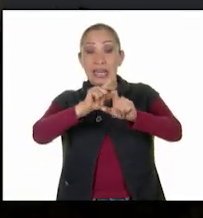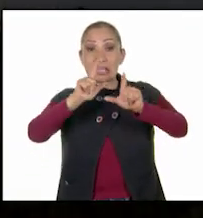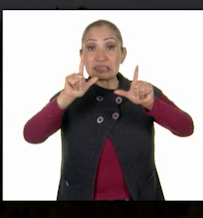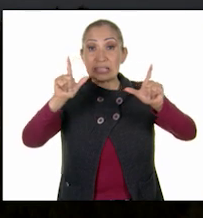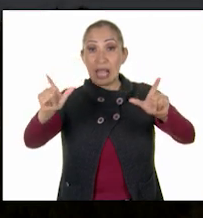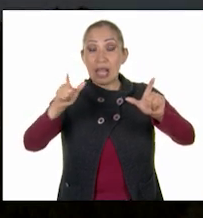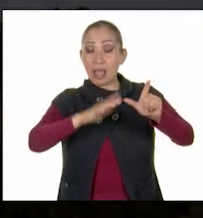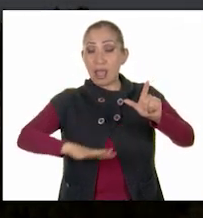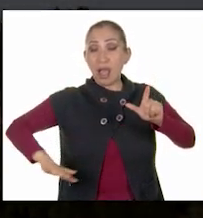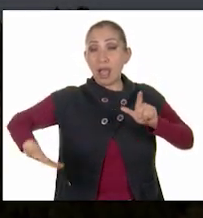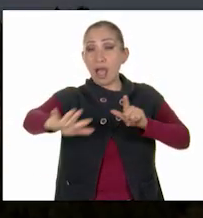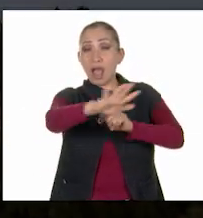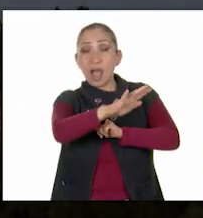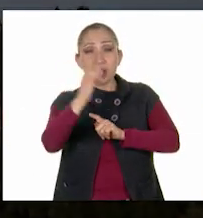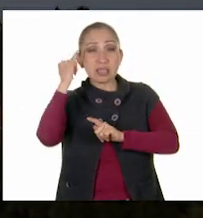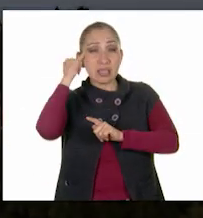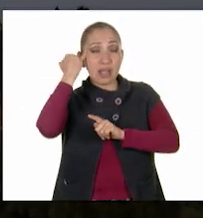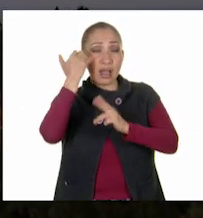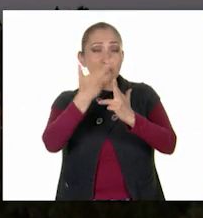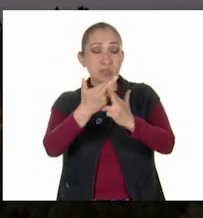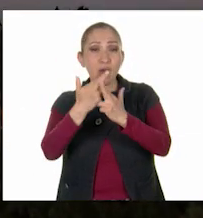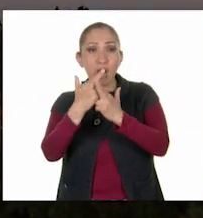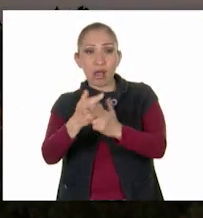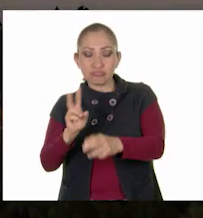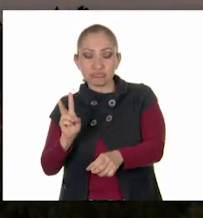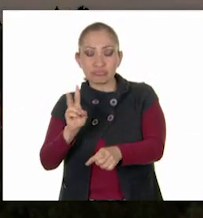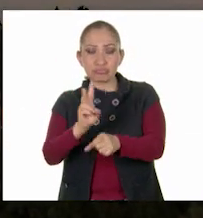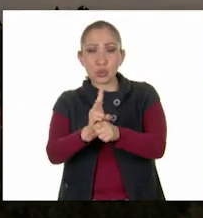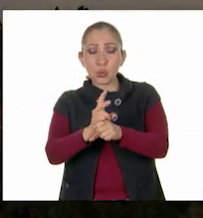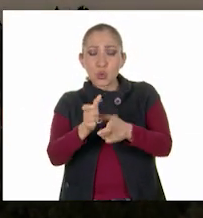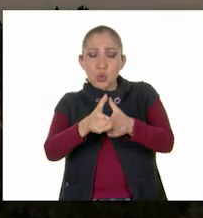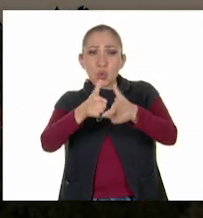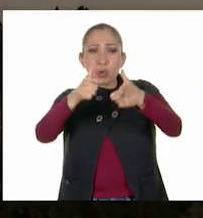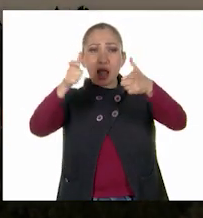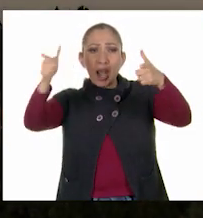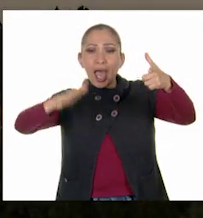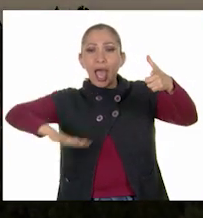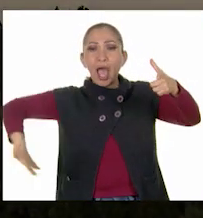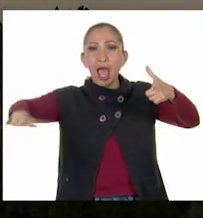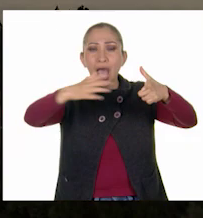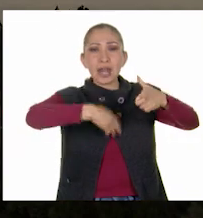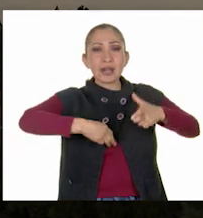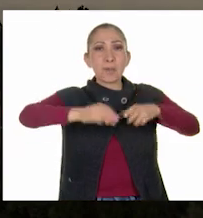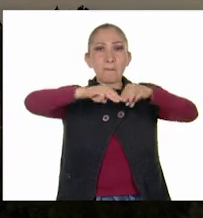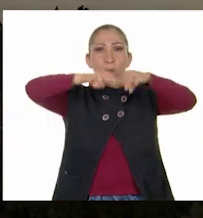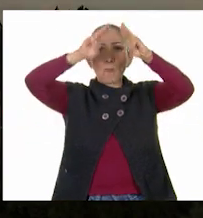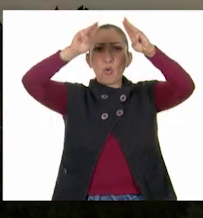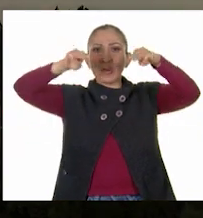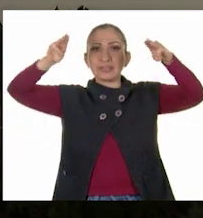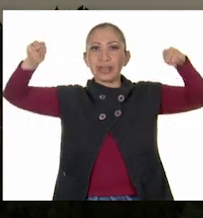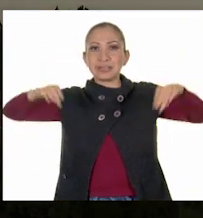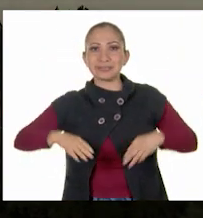Tlaxcala y su vibrante esencia indígena, custodiada por este colosal entorno de titanes.